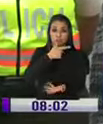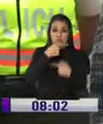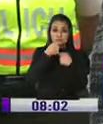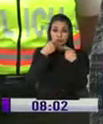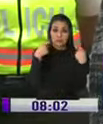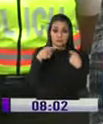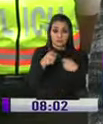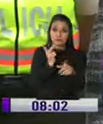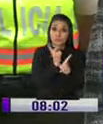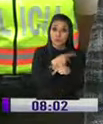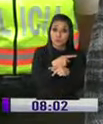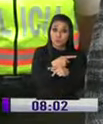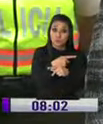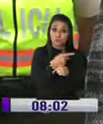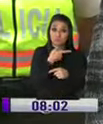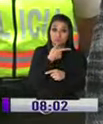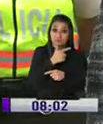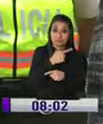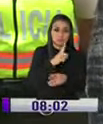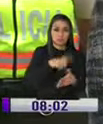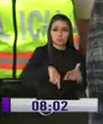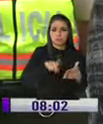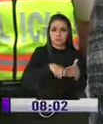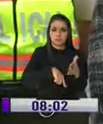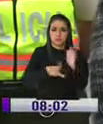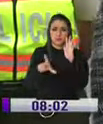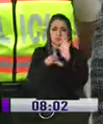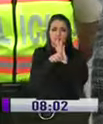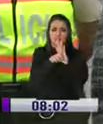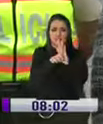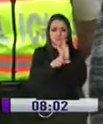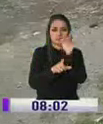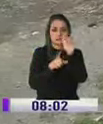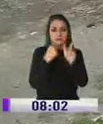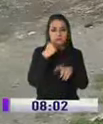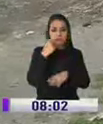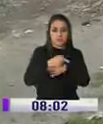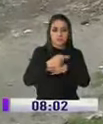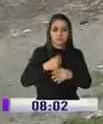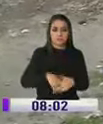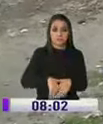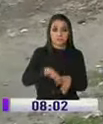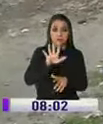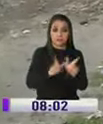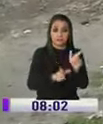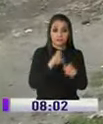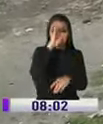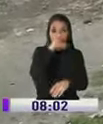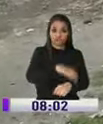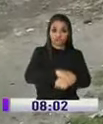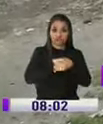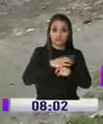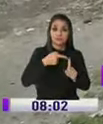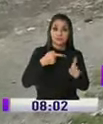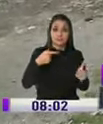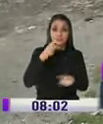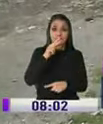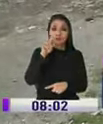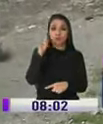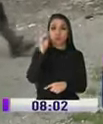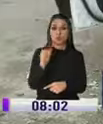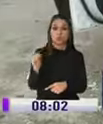apto para el consumo humano conforme lo establece la Ley de Defensa del Consumidor. 5 personas han sido aprehendidas desde el pasado 25 de octubre que se dio